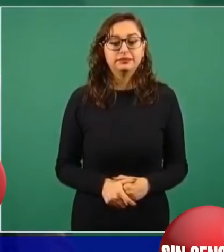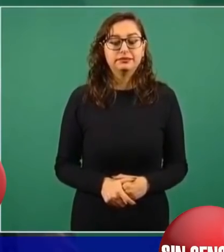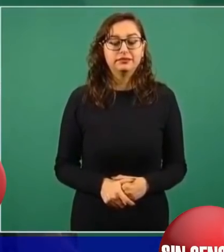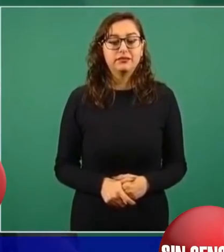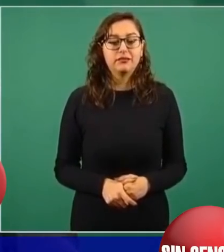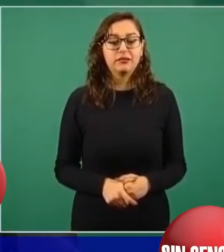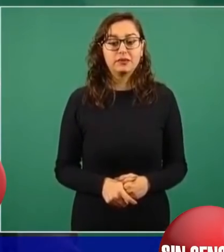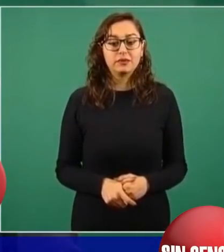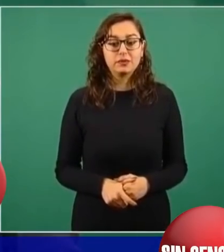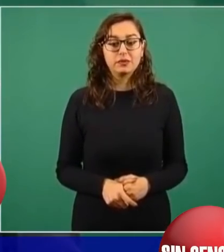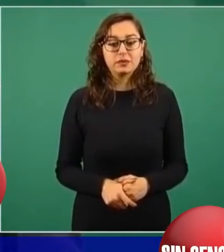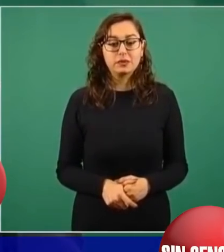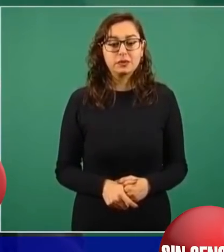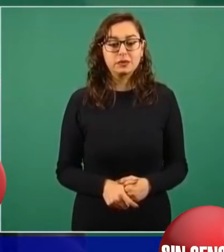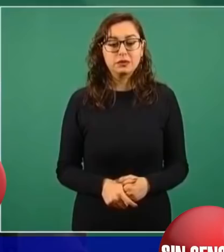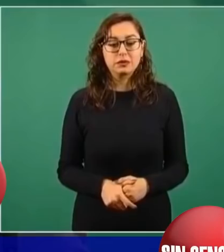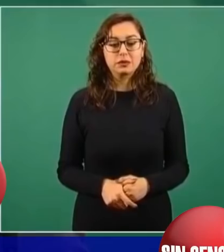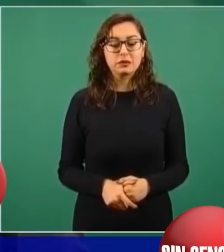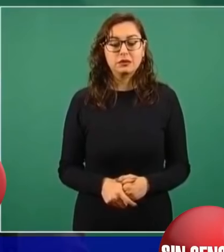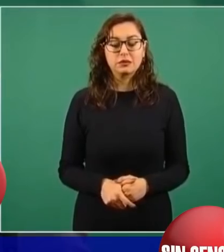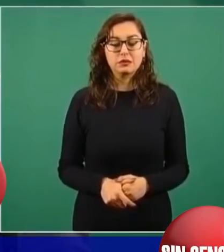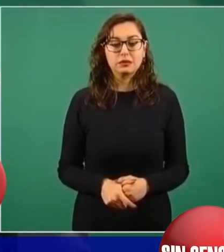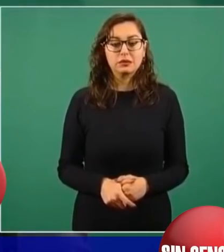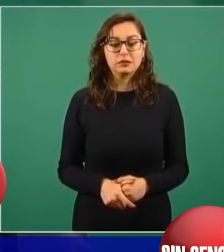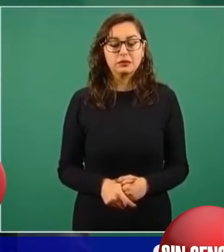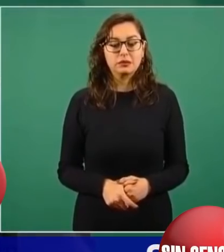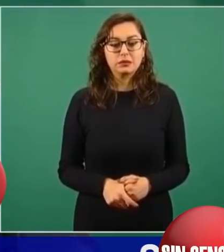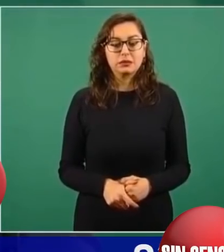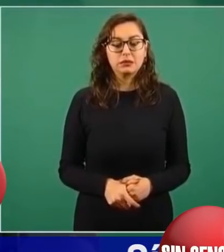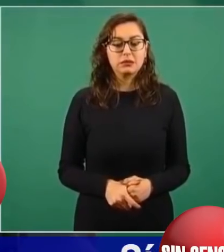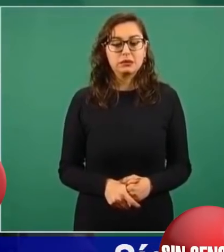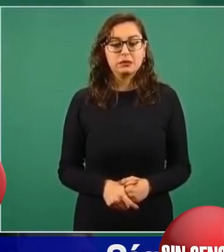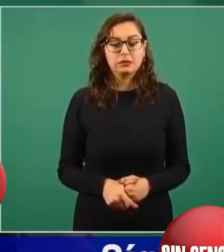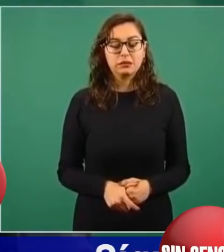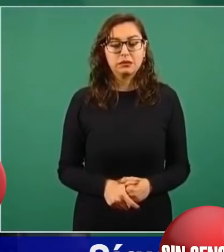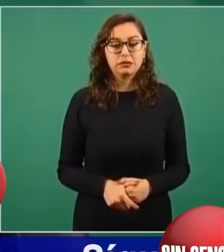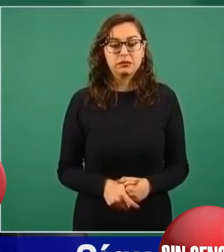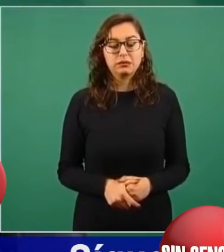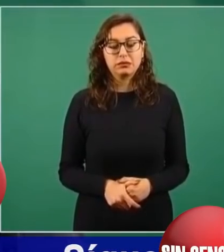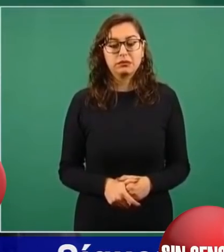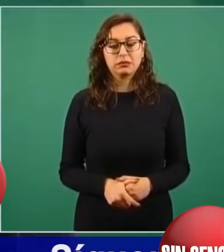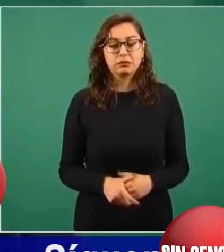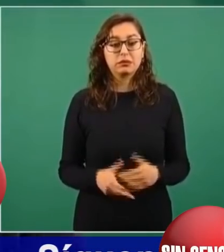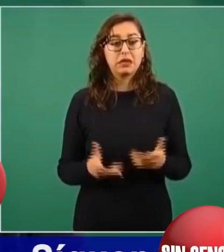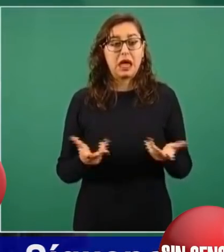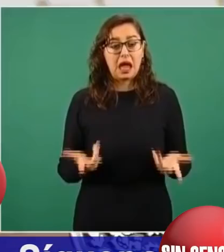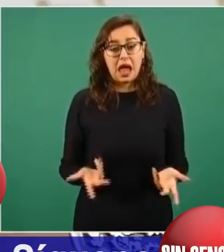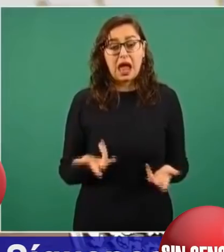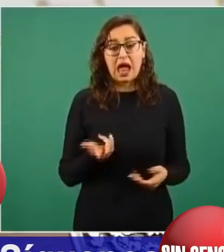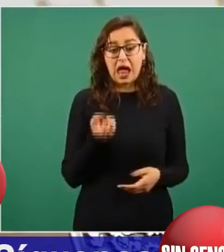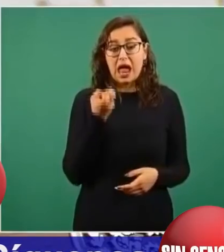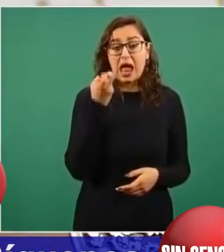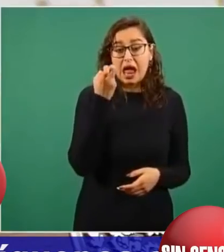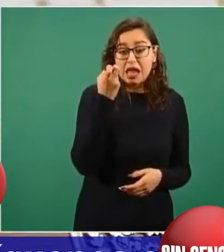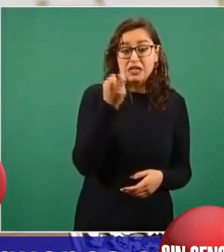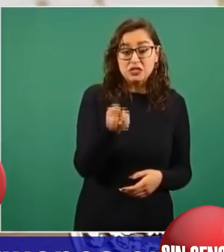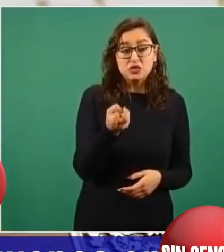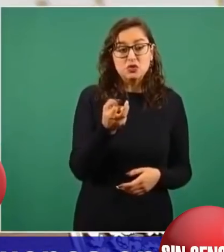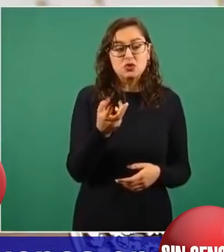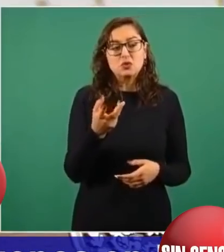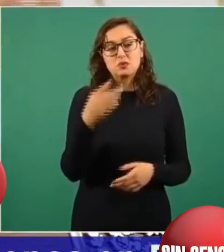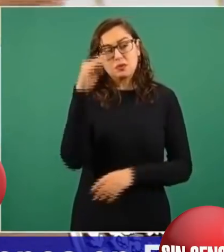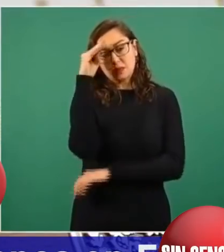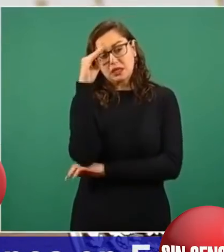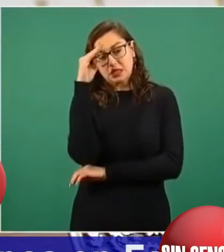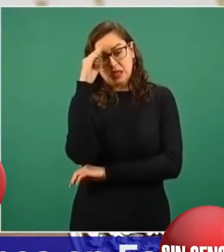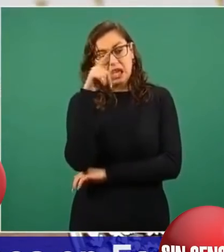Es algo que se evitó, entre otras cosas, al tomar la decisión de no hacer el aeropuerto